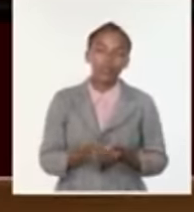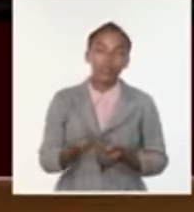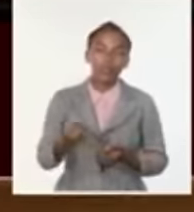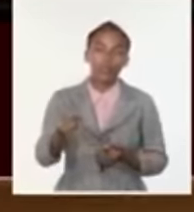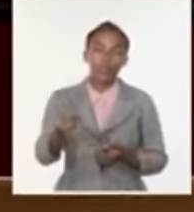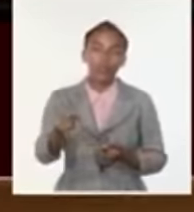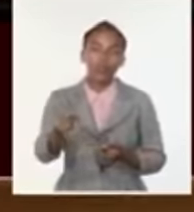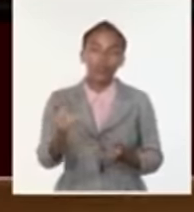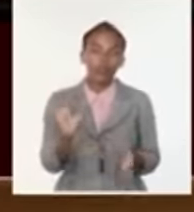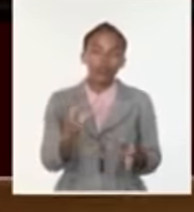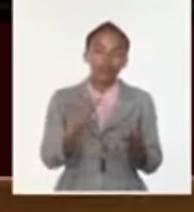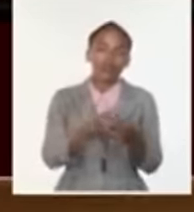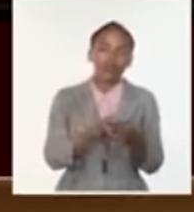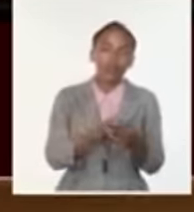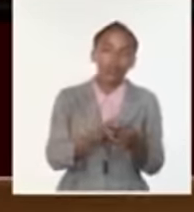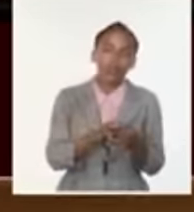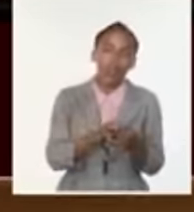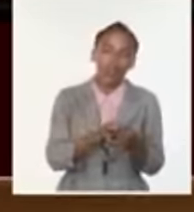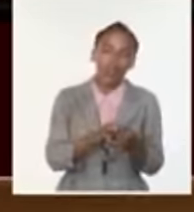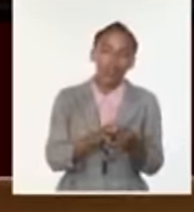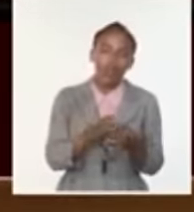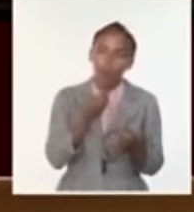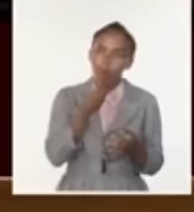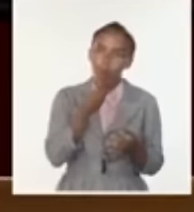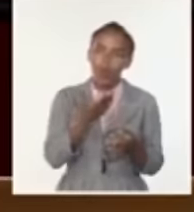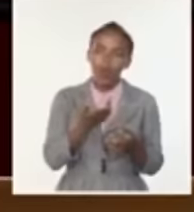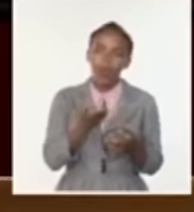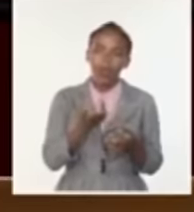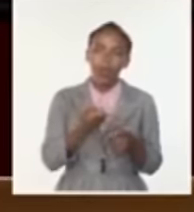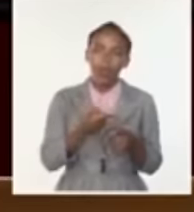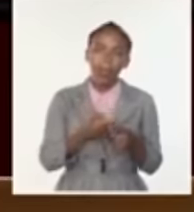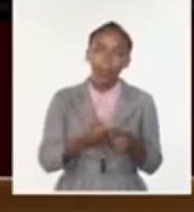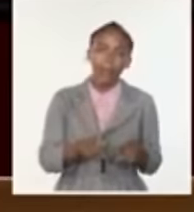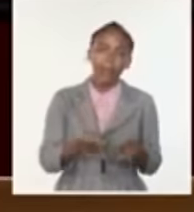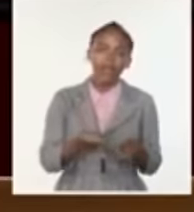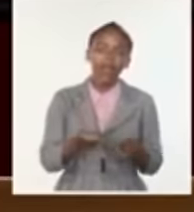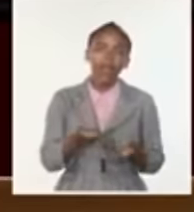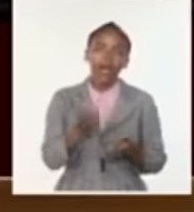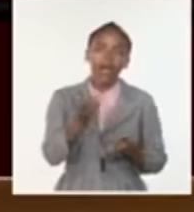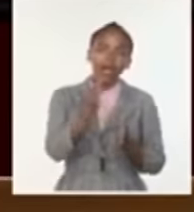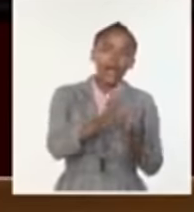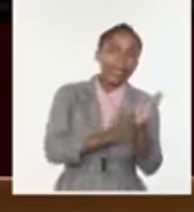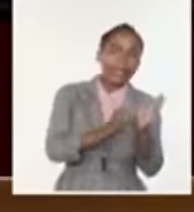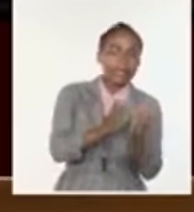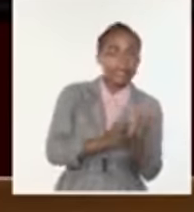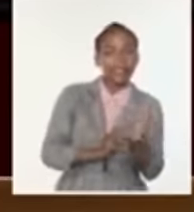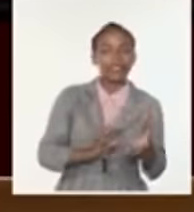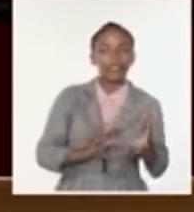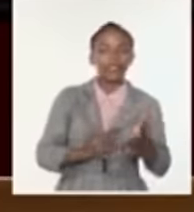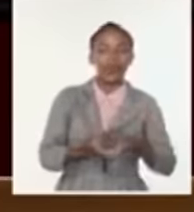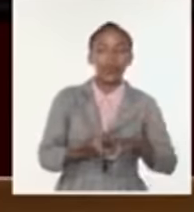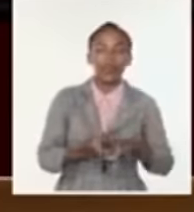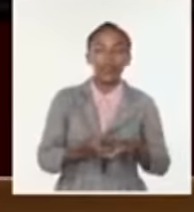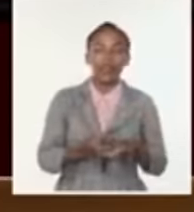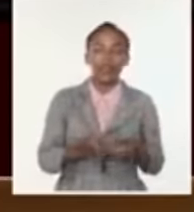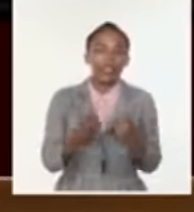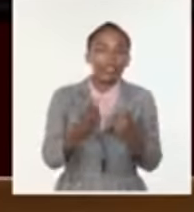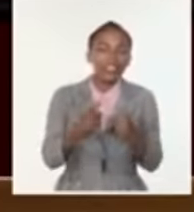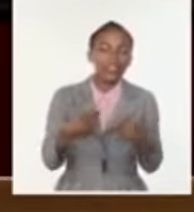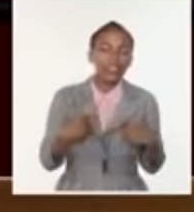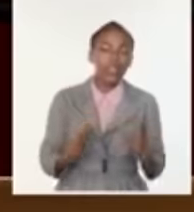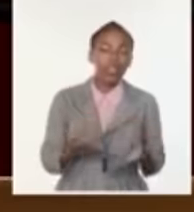asocies, pero, y no es que no se alquile, en algunos casos se justifica, pero lo que hay que defender es